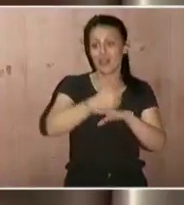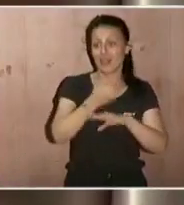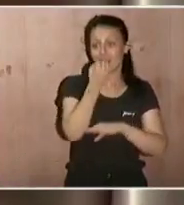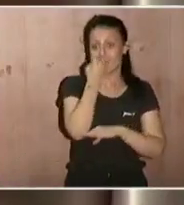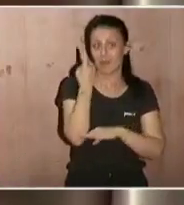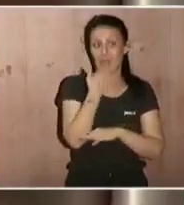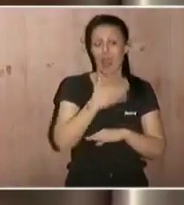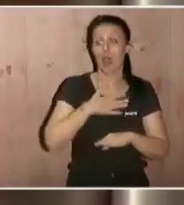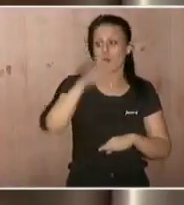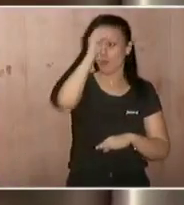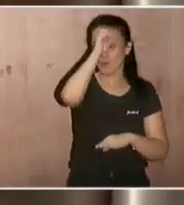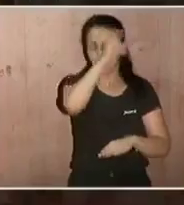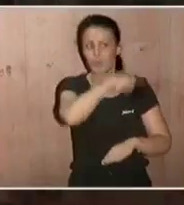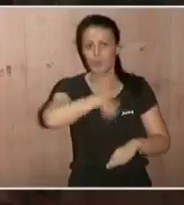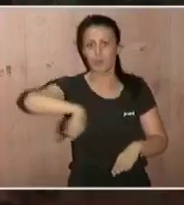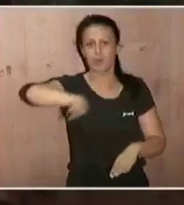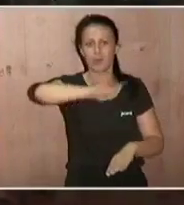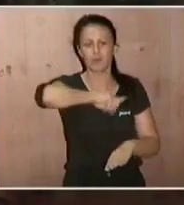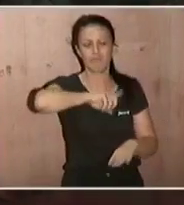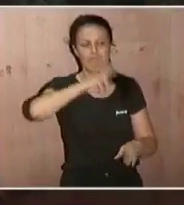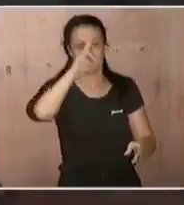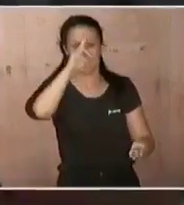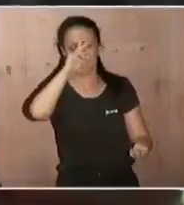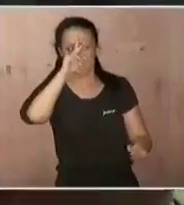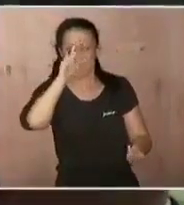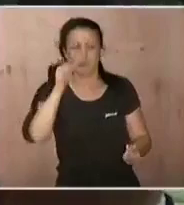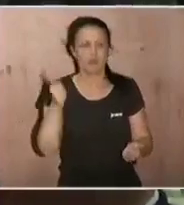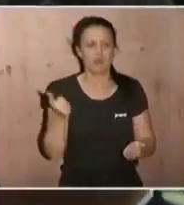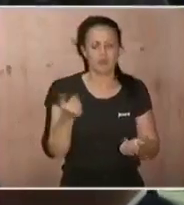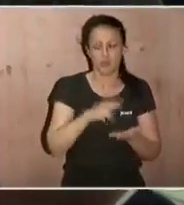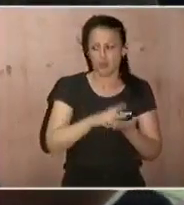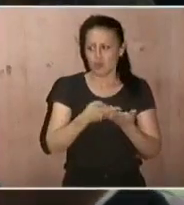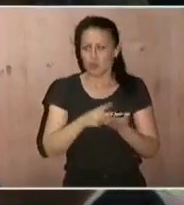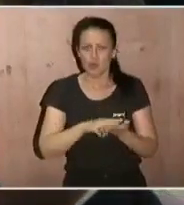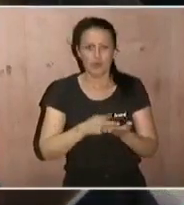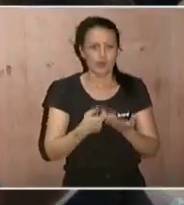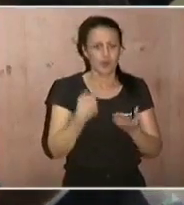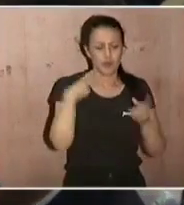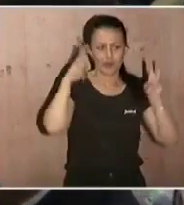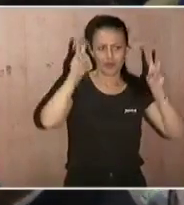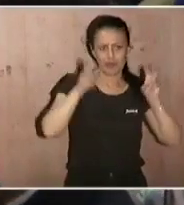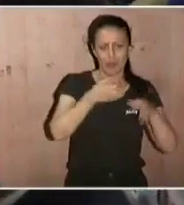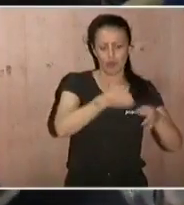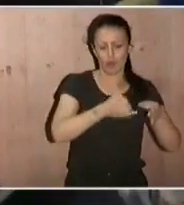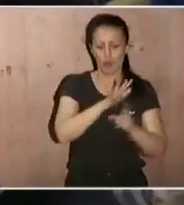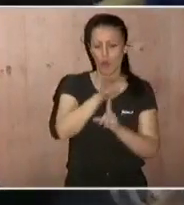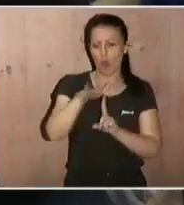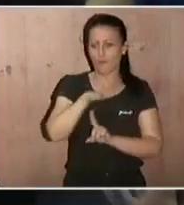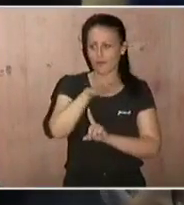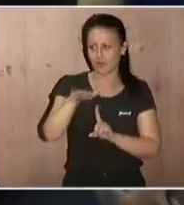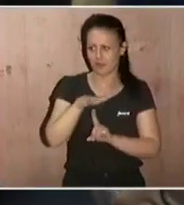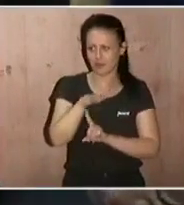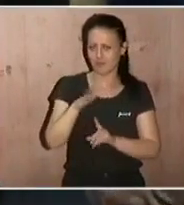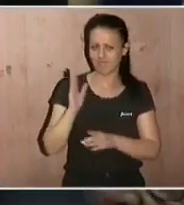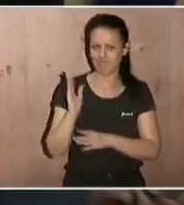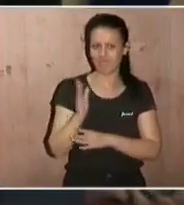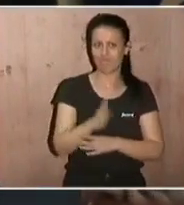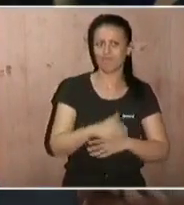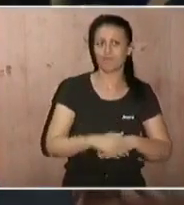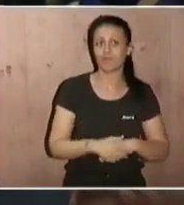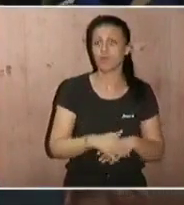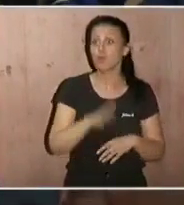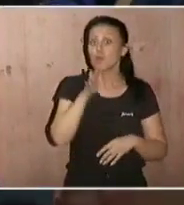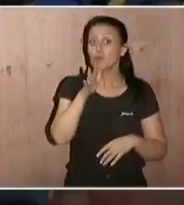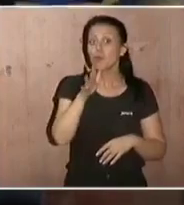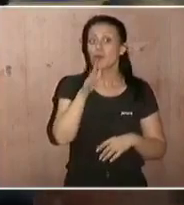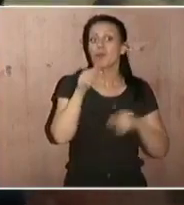juicio, los desvelos y preocupaciones por las cuestiones jurídico-ambientales. Y ello porque en gran medida